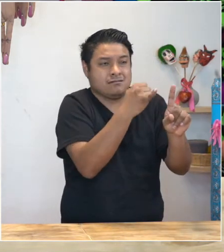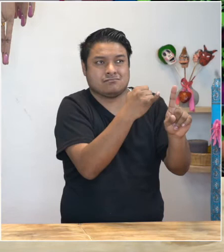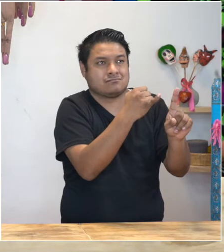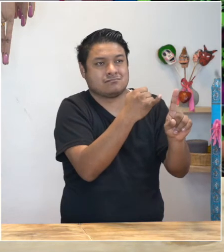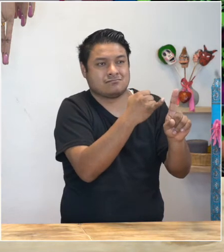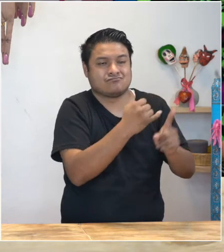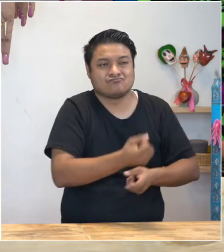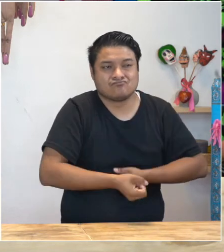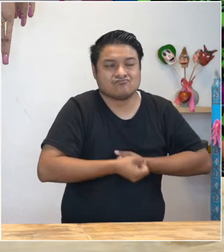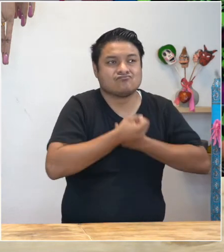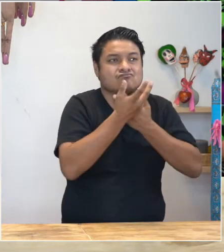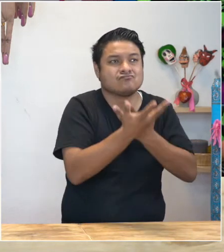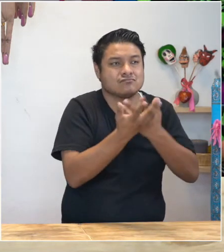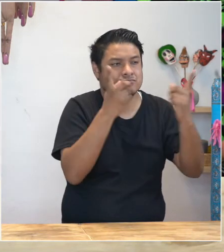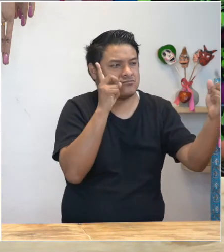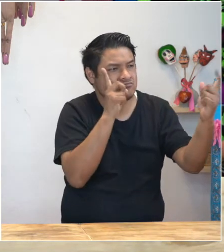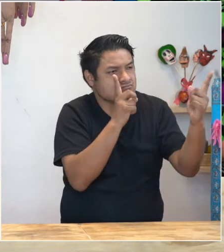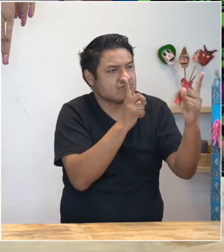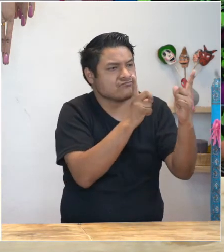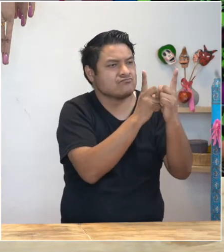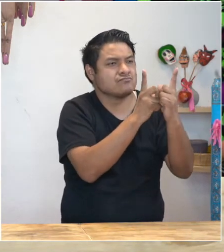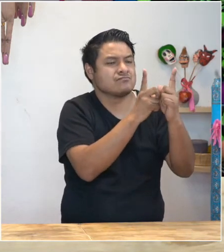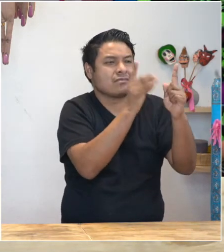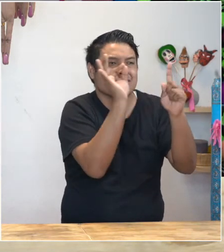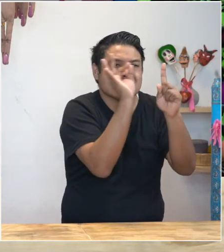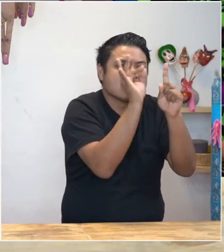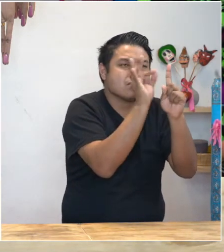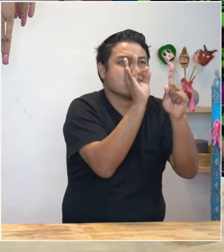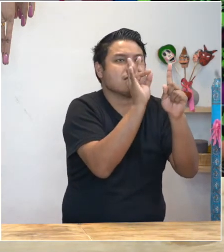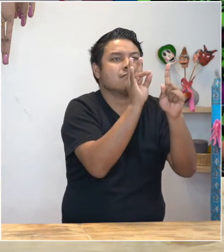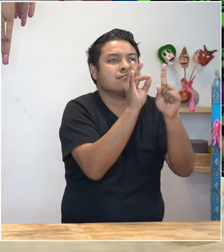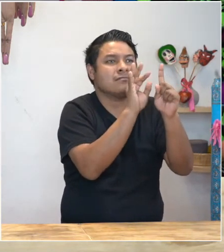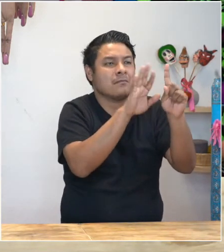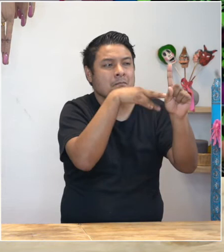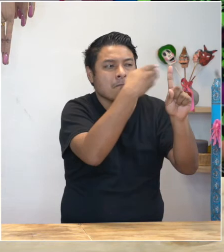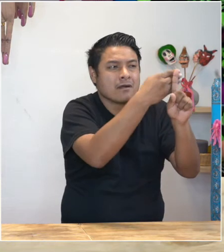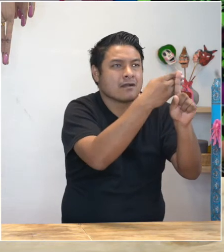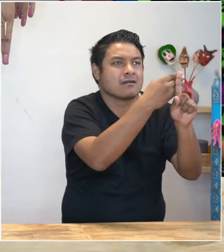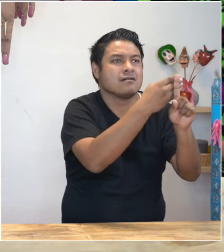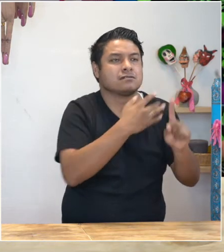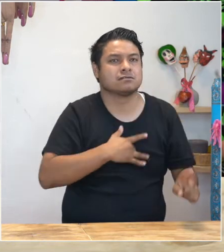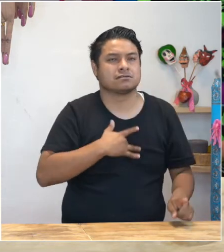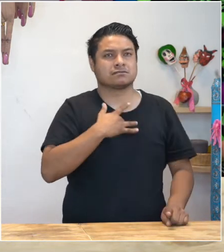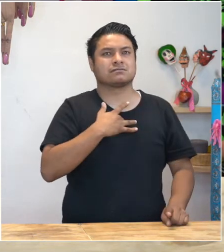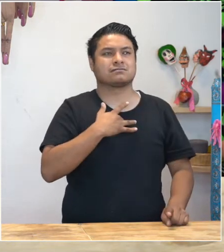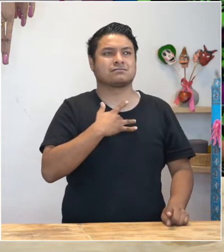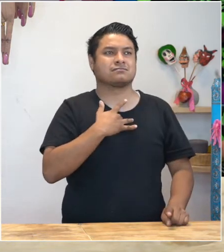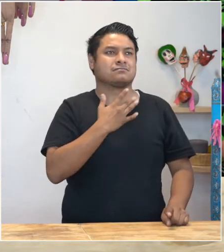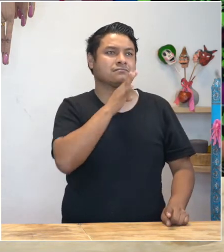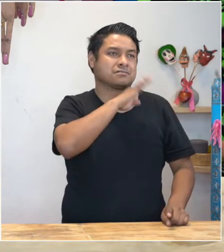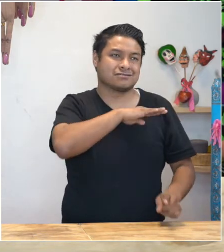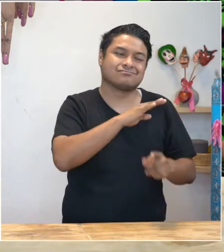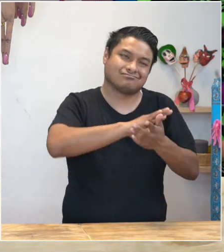como que se te acerque una persona con discapacidad y por no querer tener contacto, por no